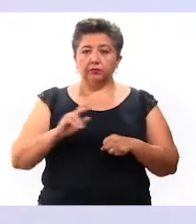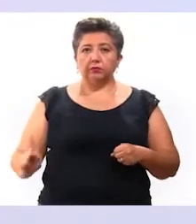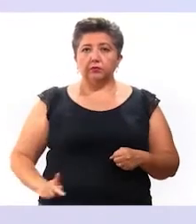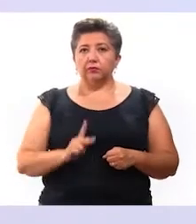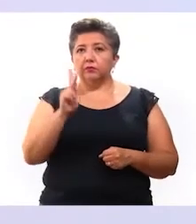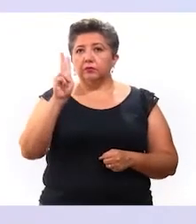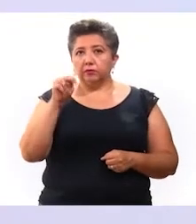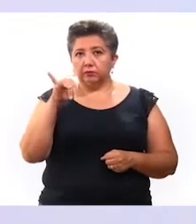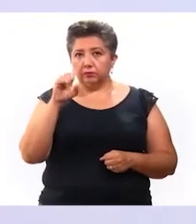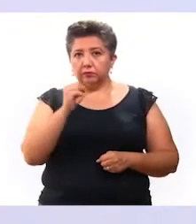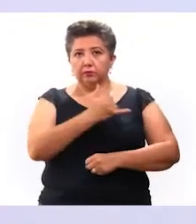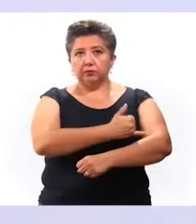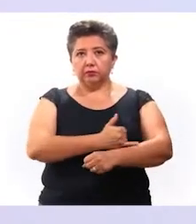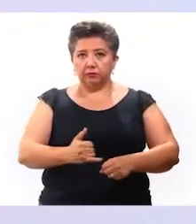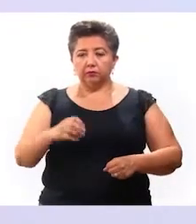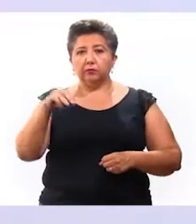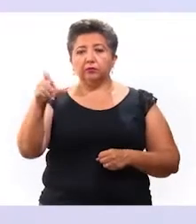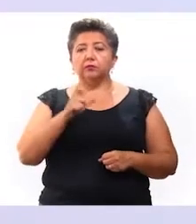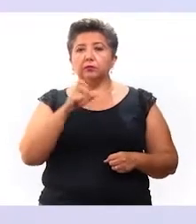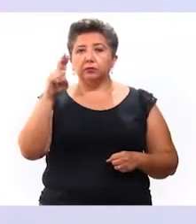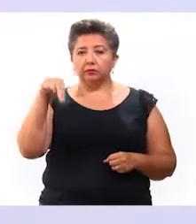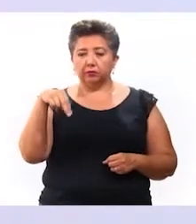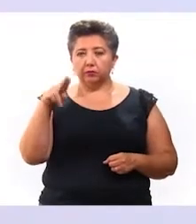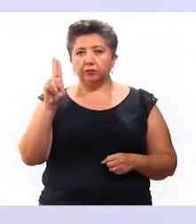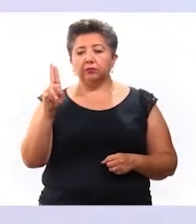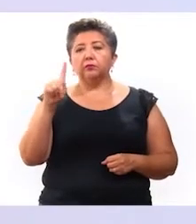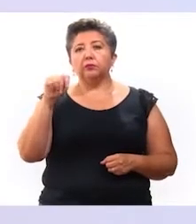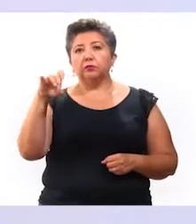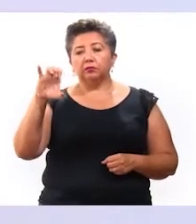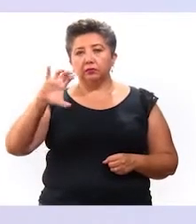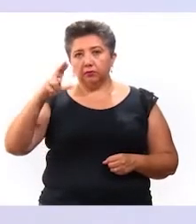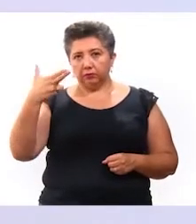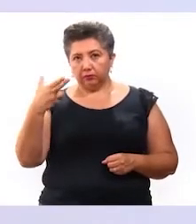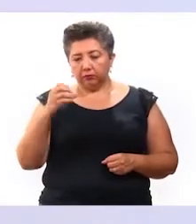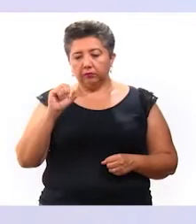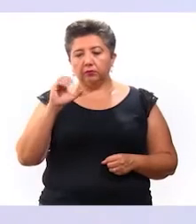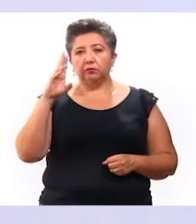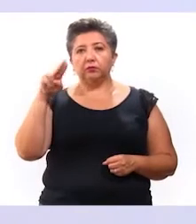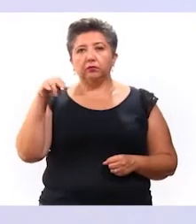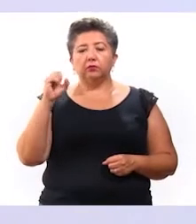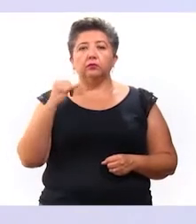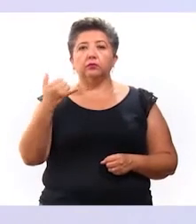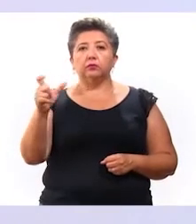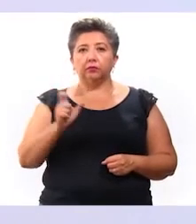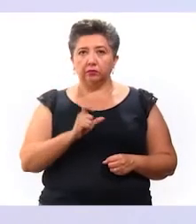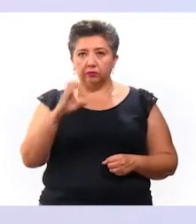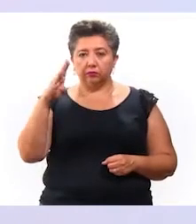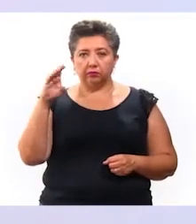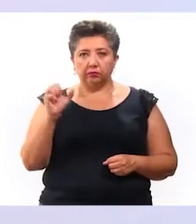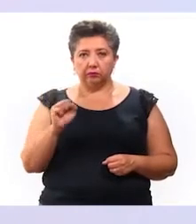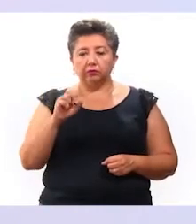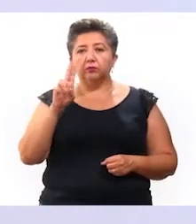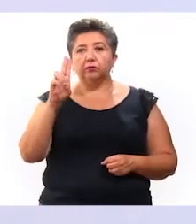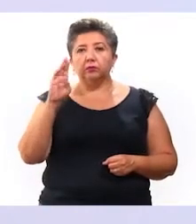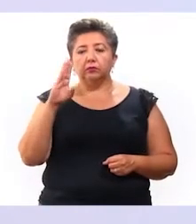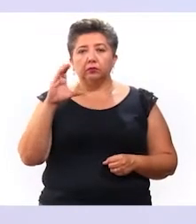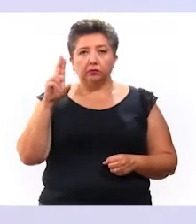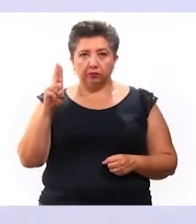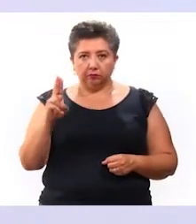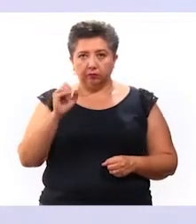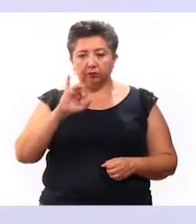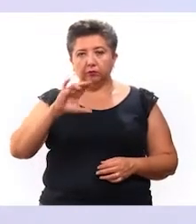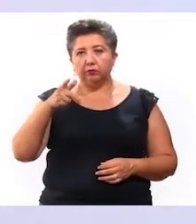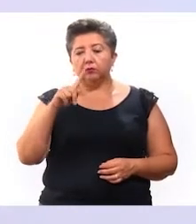municipios de Canacín, Izamal, Maxcanú, Tecó, Tixcocop, Acanqué, Yaxcabá, Ucú, Chicxulub